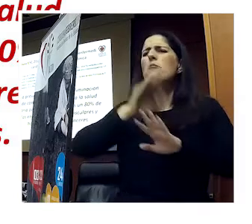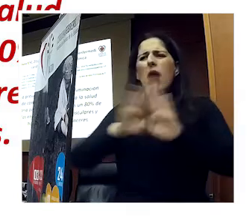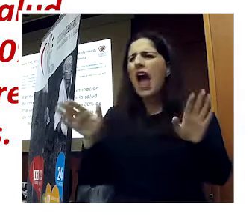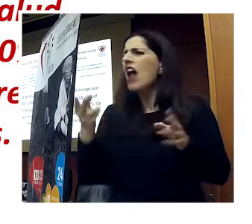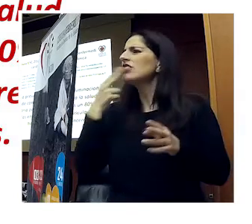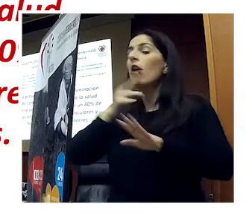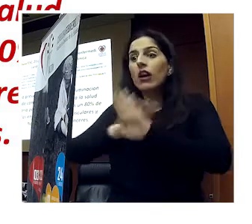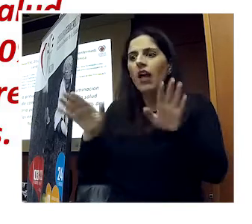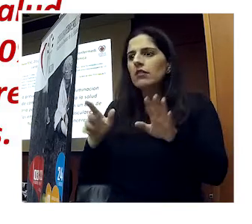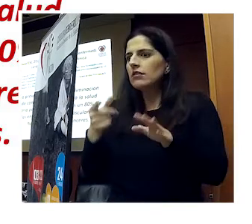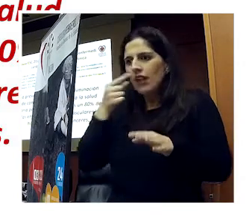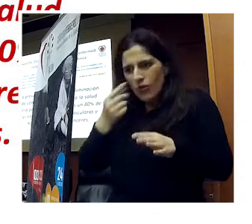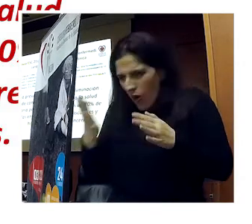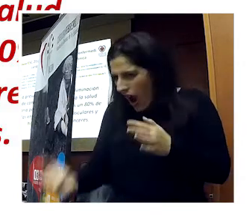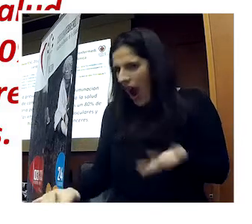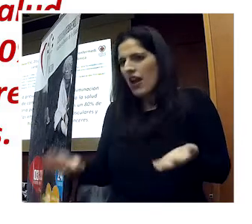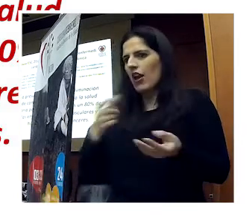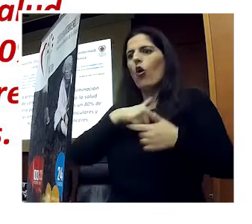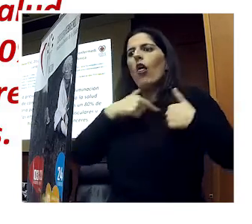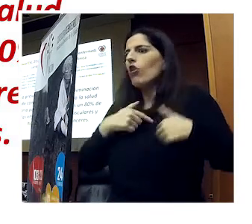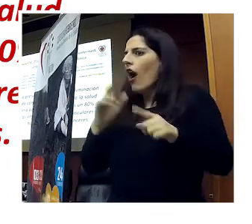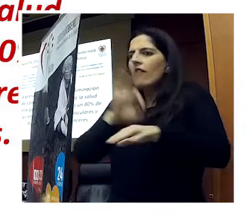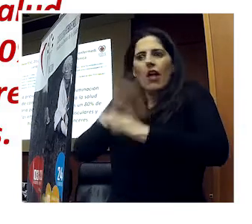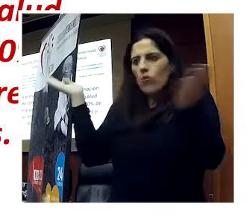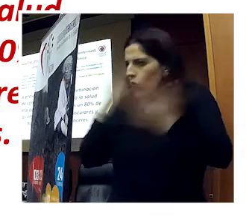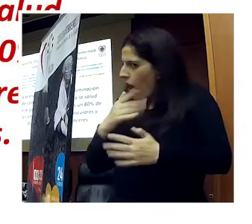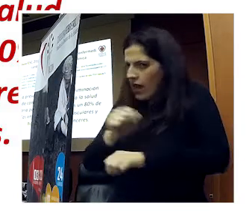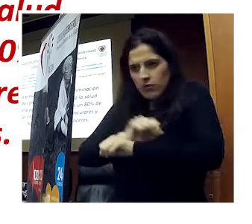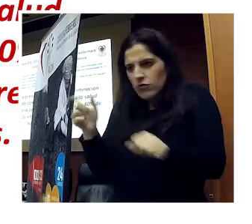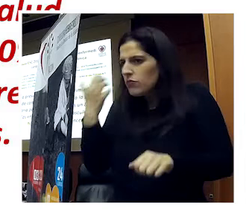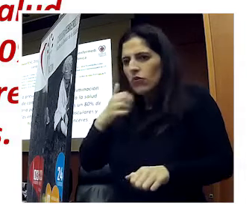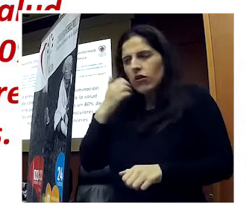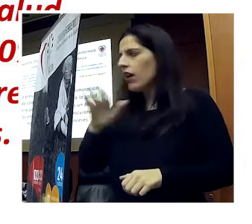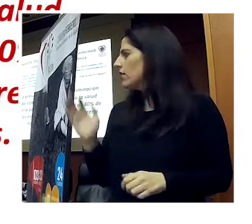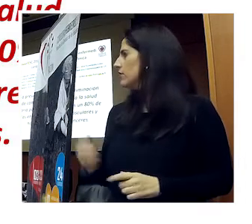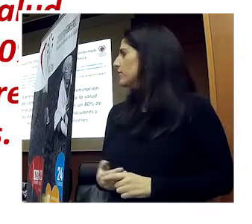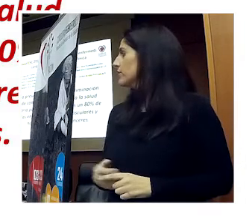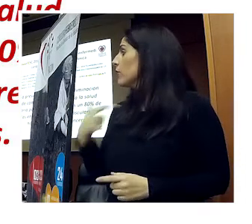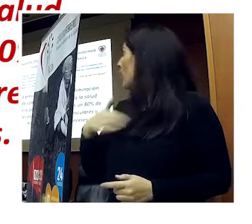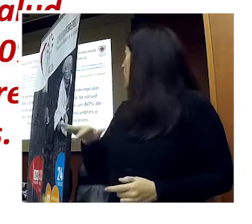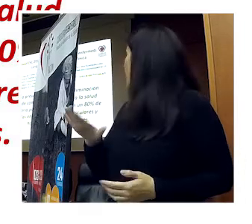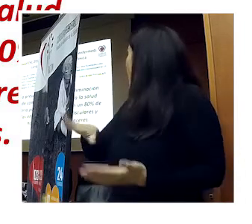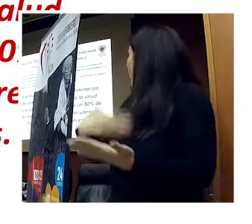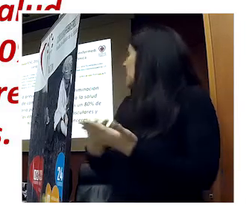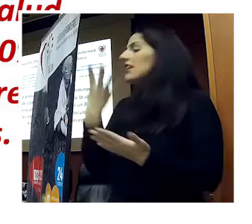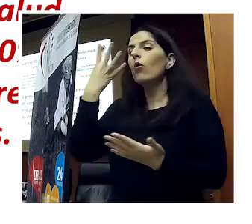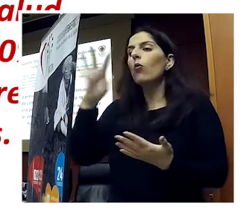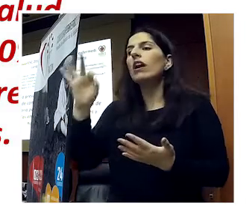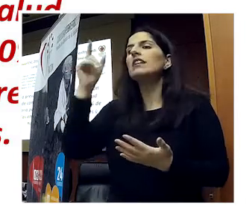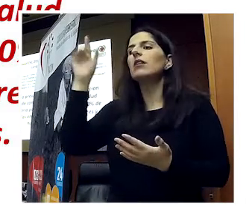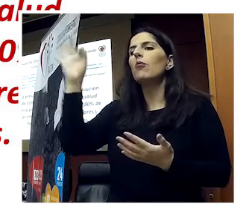el tabaquismo, de disminuir peso, etcétera, etcétera, conseguiríamos, como pueden observar aquí, incluso pues, llegar a evitar al menos